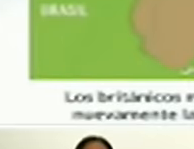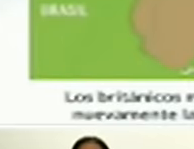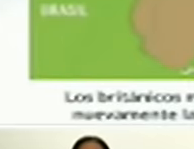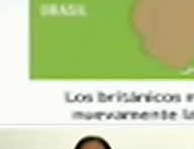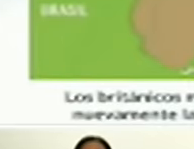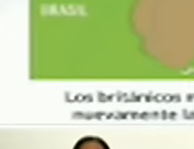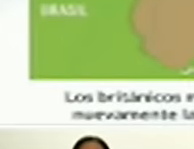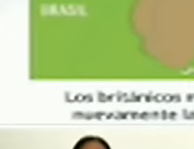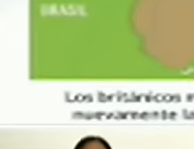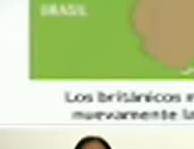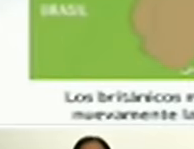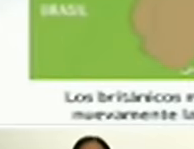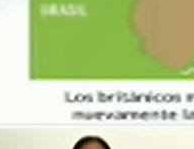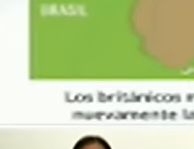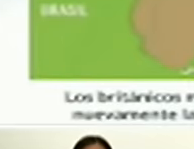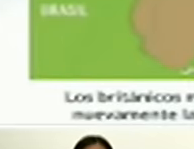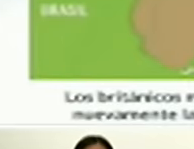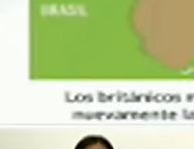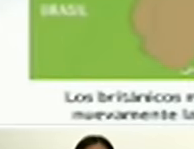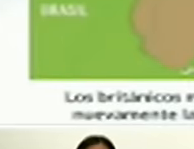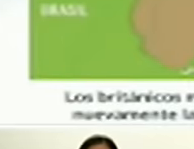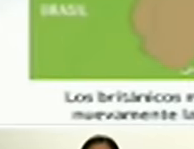mí, ahí es mía.